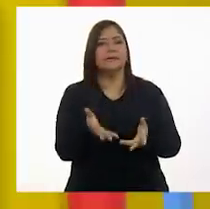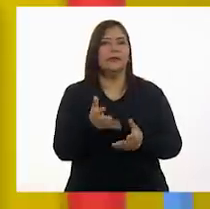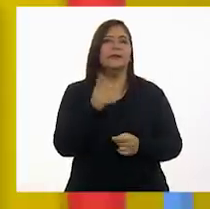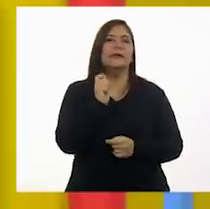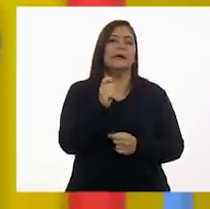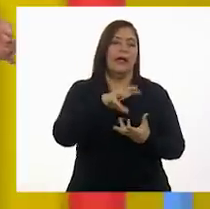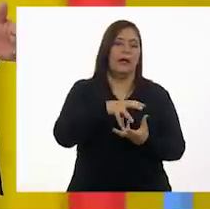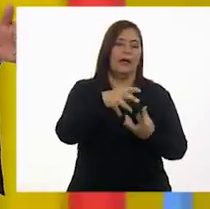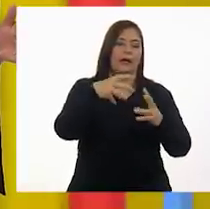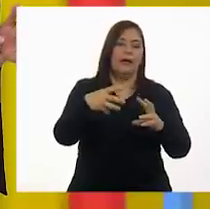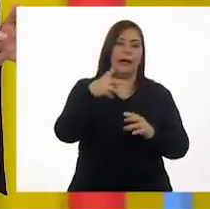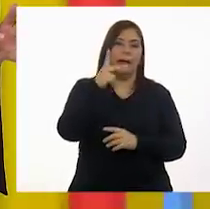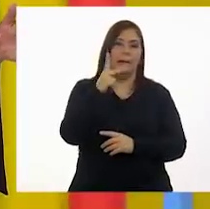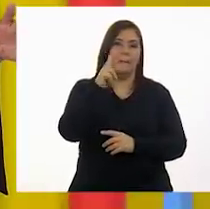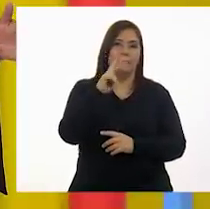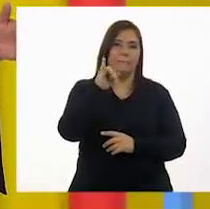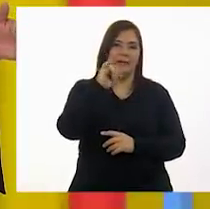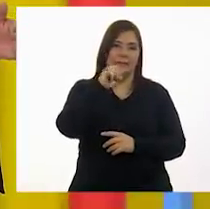prismas.